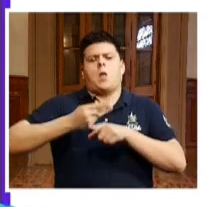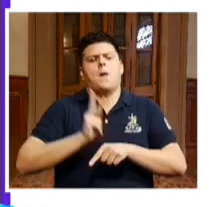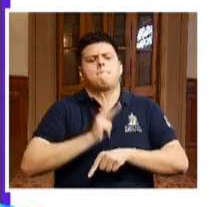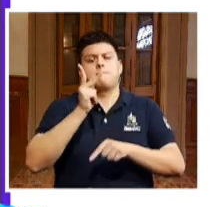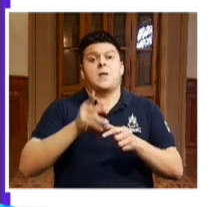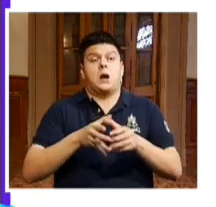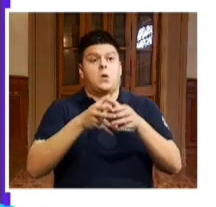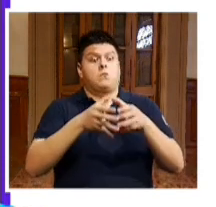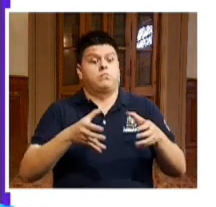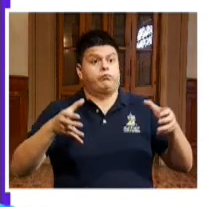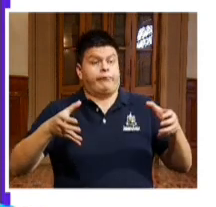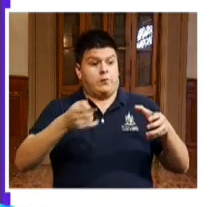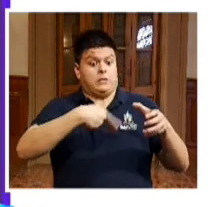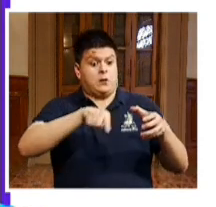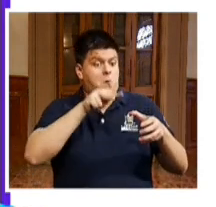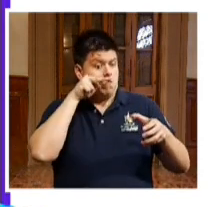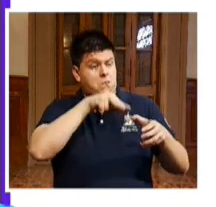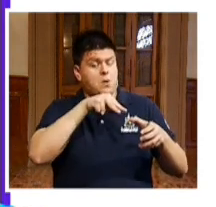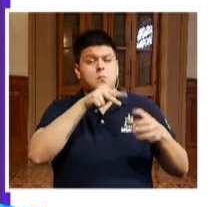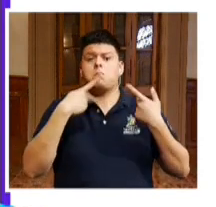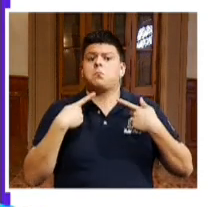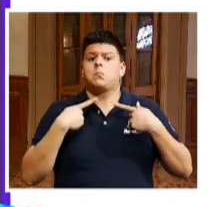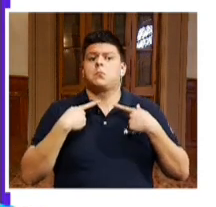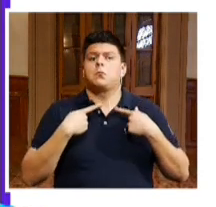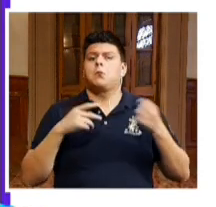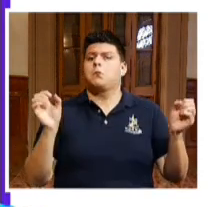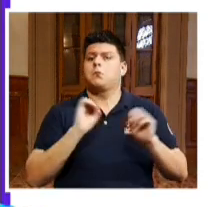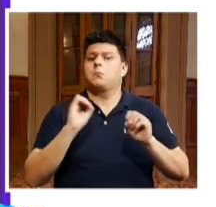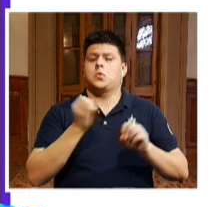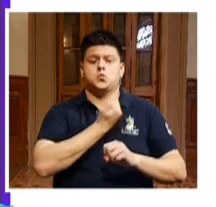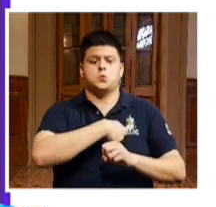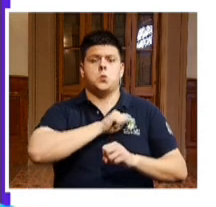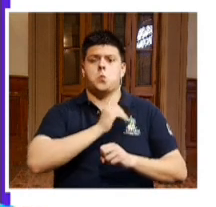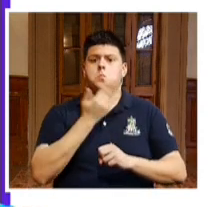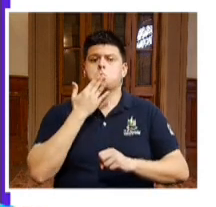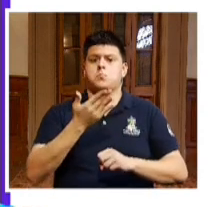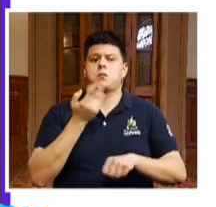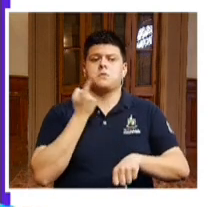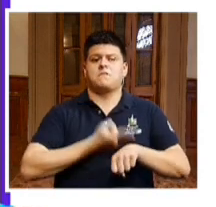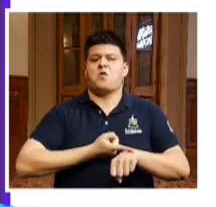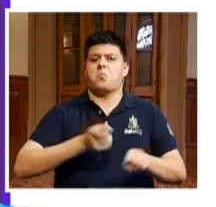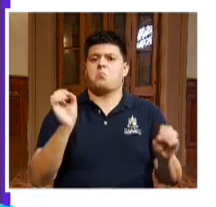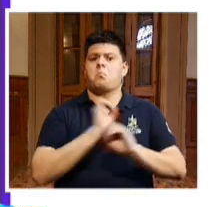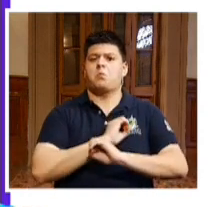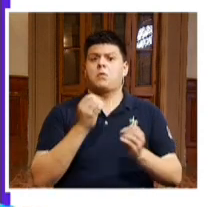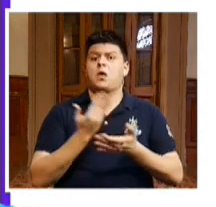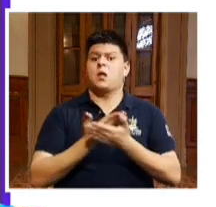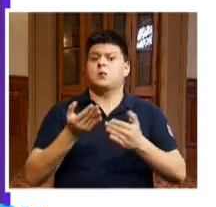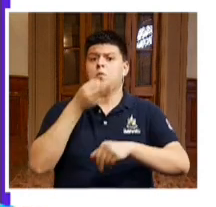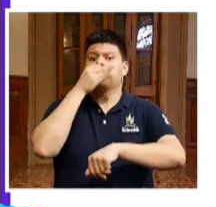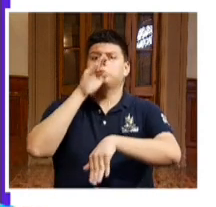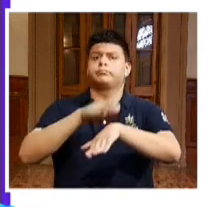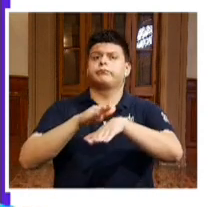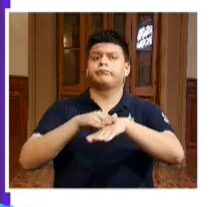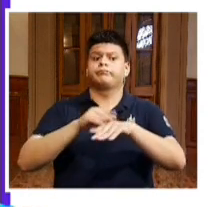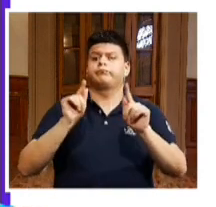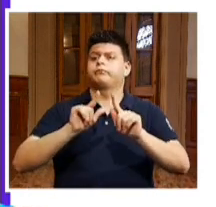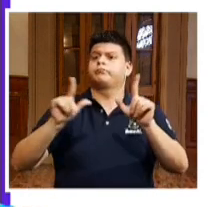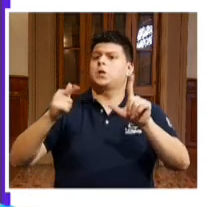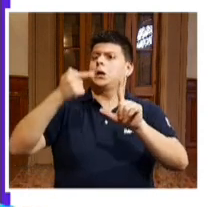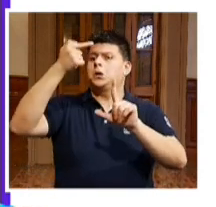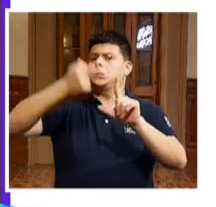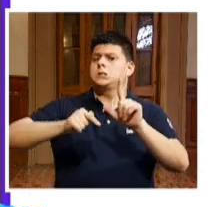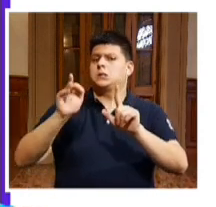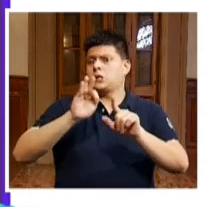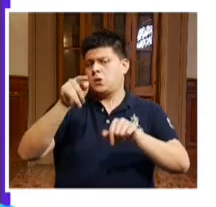una parte importante que son personas que no tenían ninguna comorbilidad. Entonces, el mensaje de esta gráfica es, si